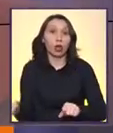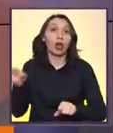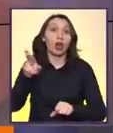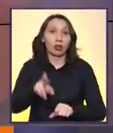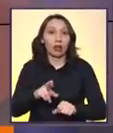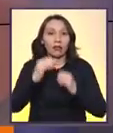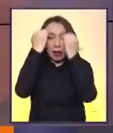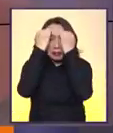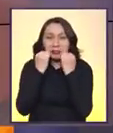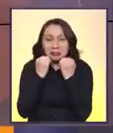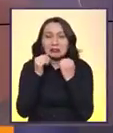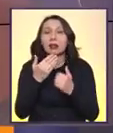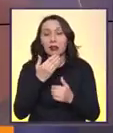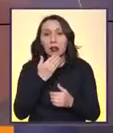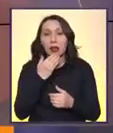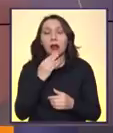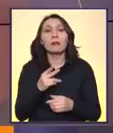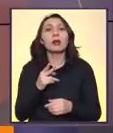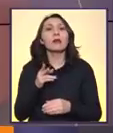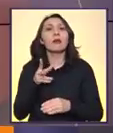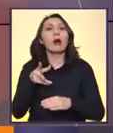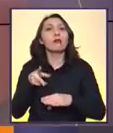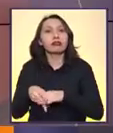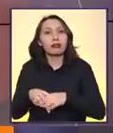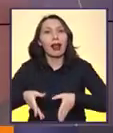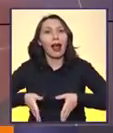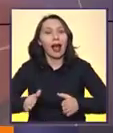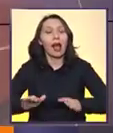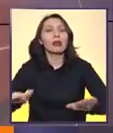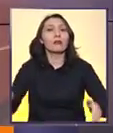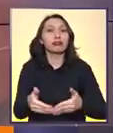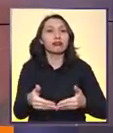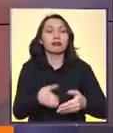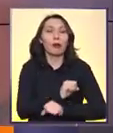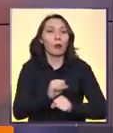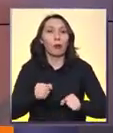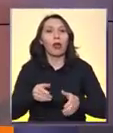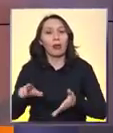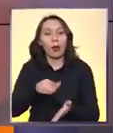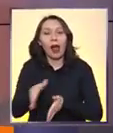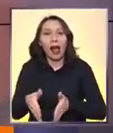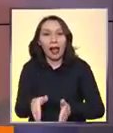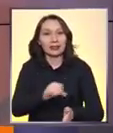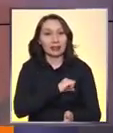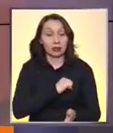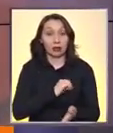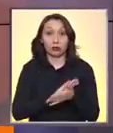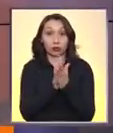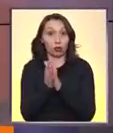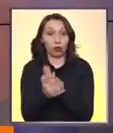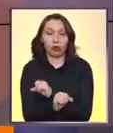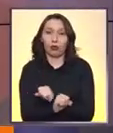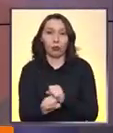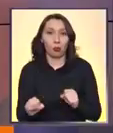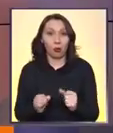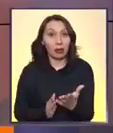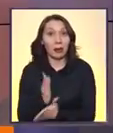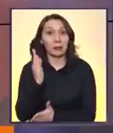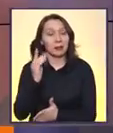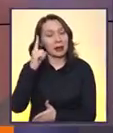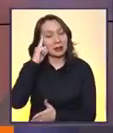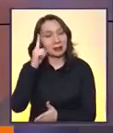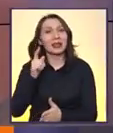y los denominados cortacalles, que este martes interrumpieron varios puntos de Santiago. Y no todos, en todo caso, pudieron comenzar con su